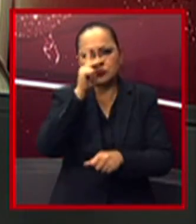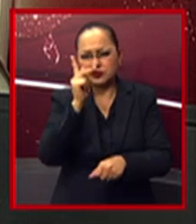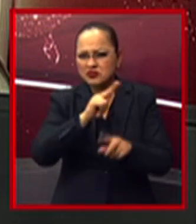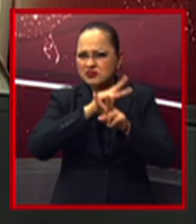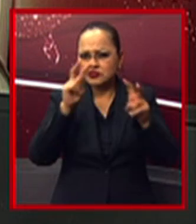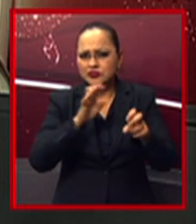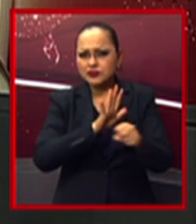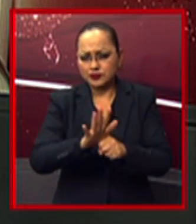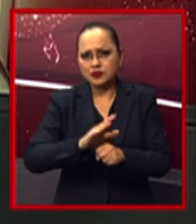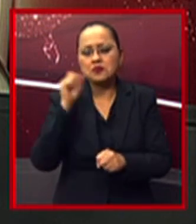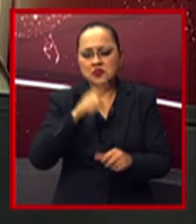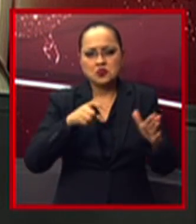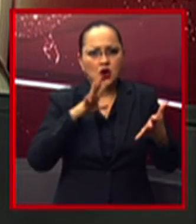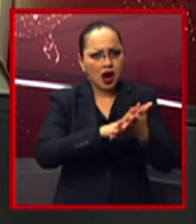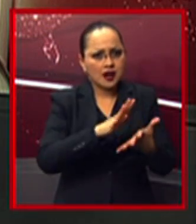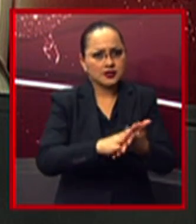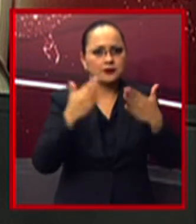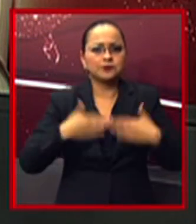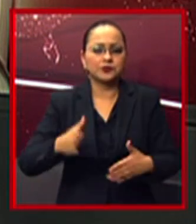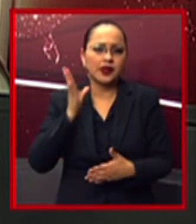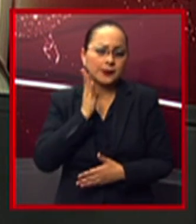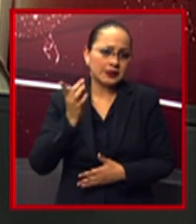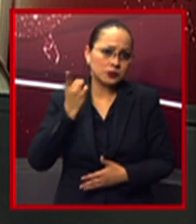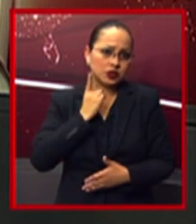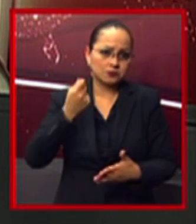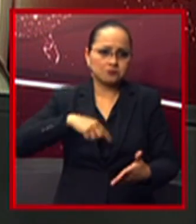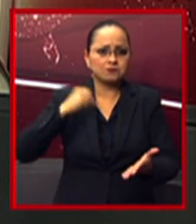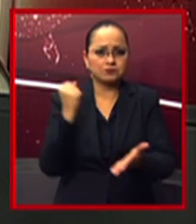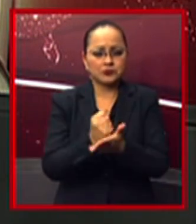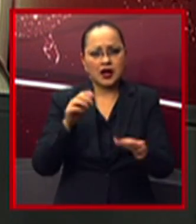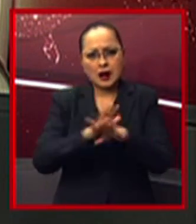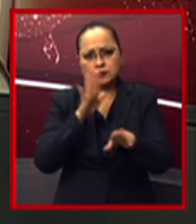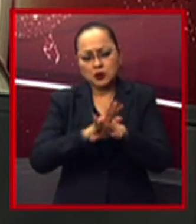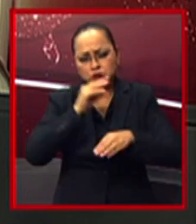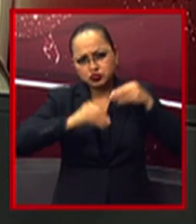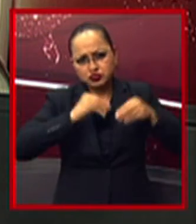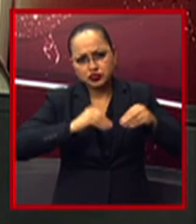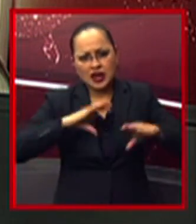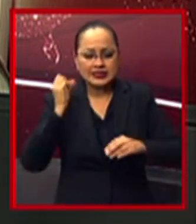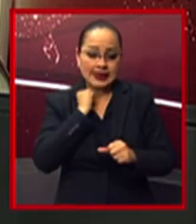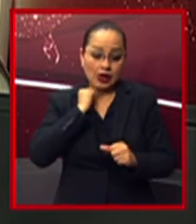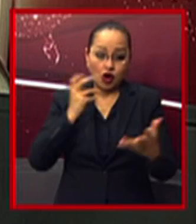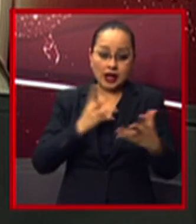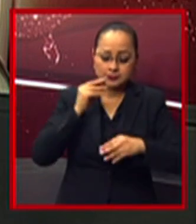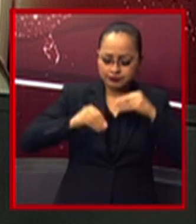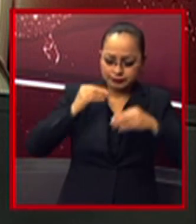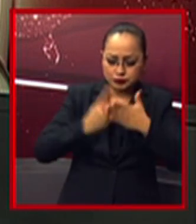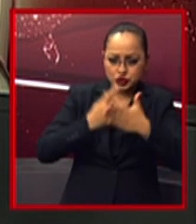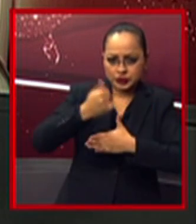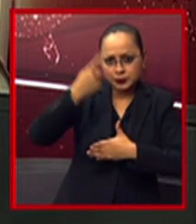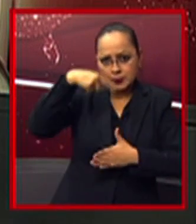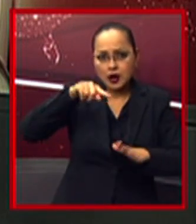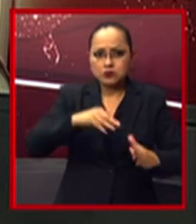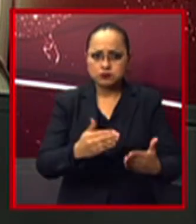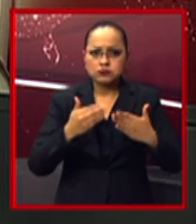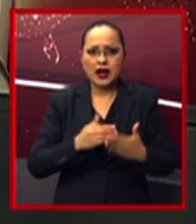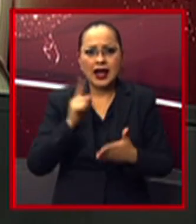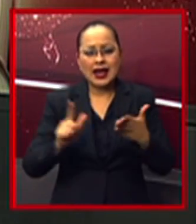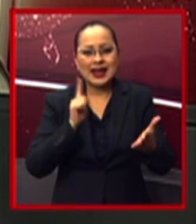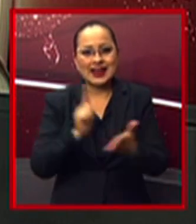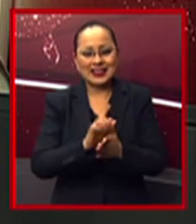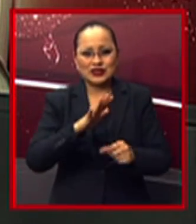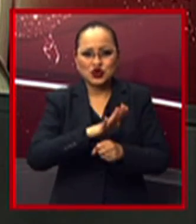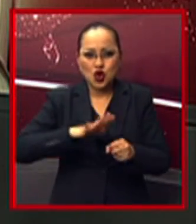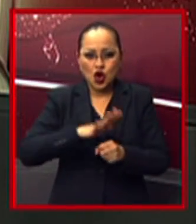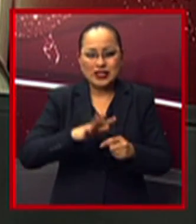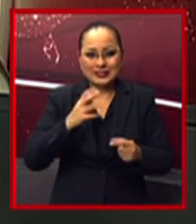penal. También el Pleno de la Cámara de Diputados avaló modificaciones hechas por el Senado al proyecto de decreto que expide la Ley de Zonas